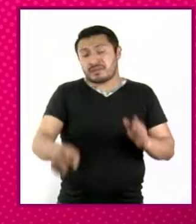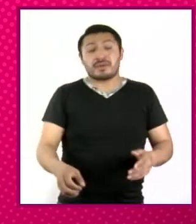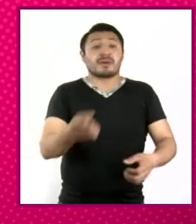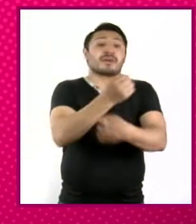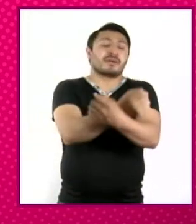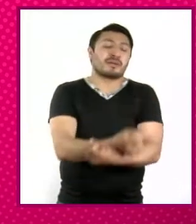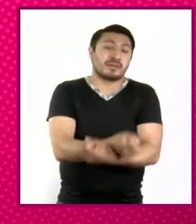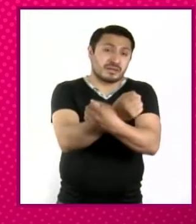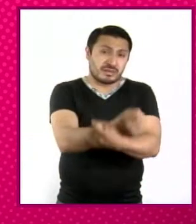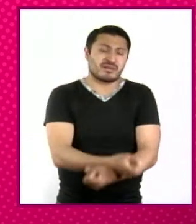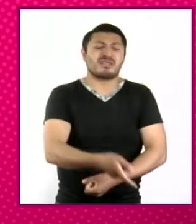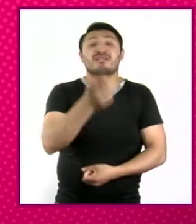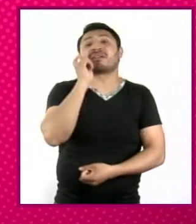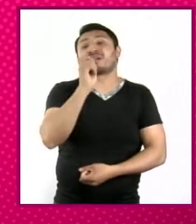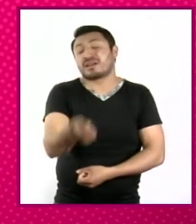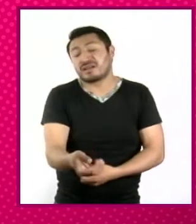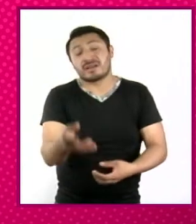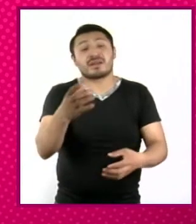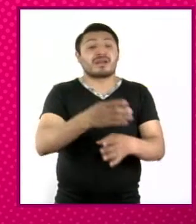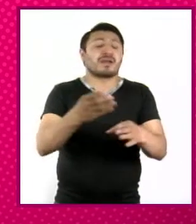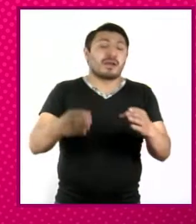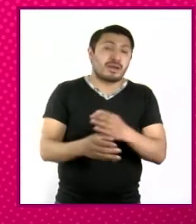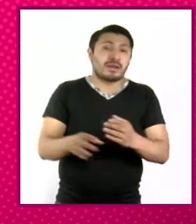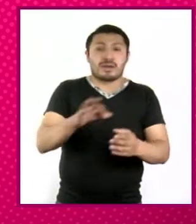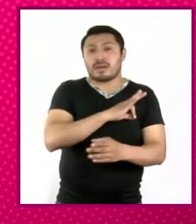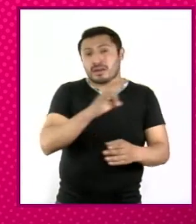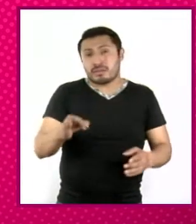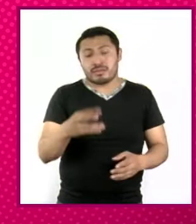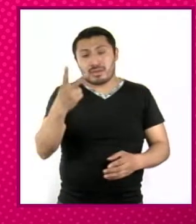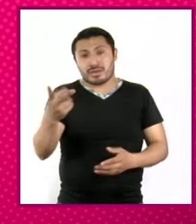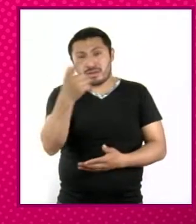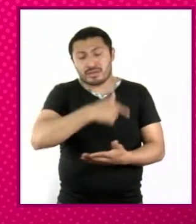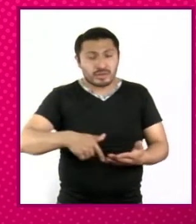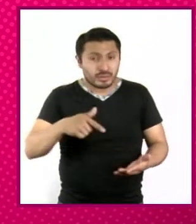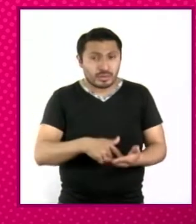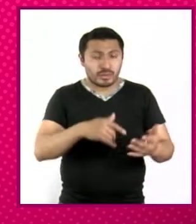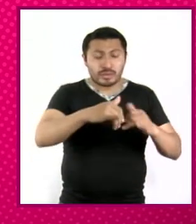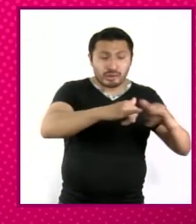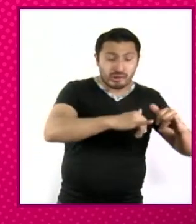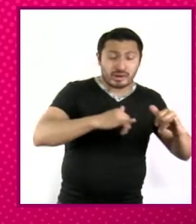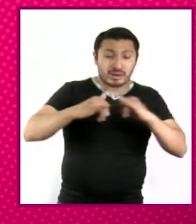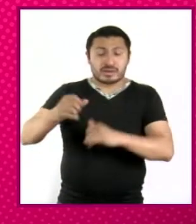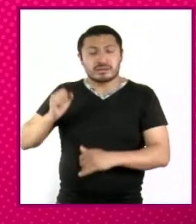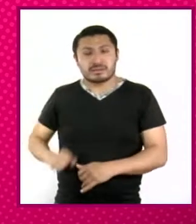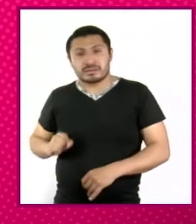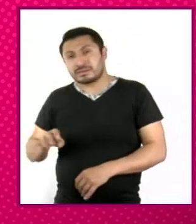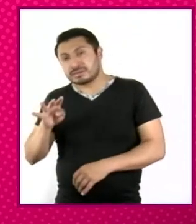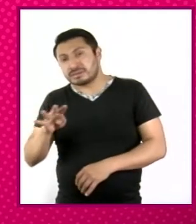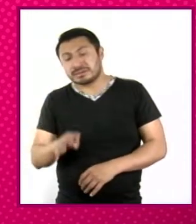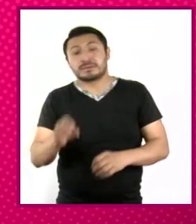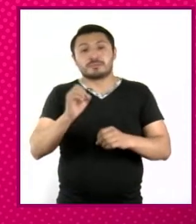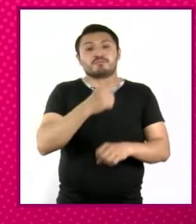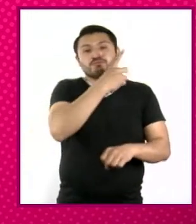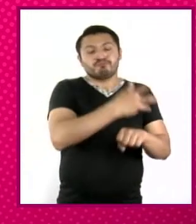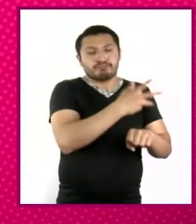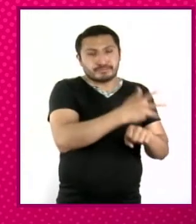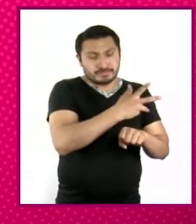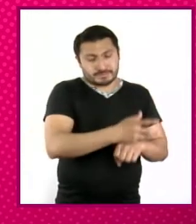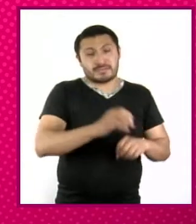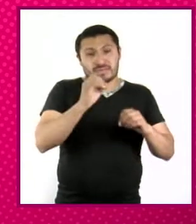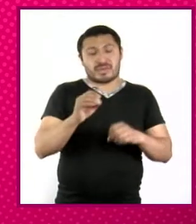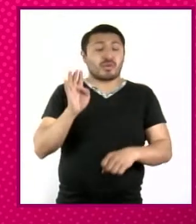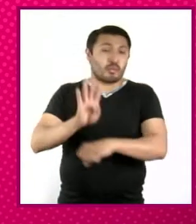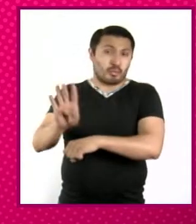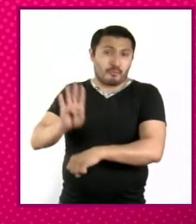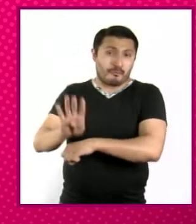¿no? La esclavitud, que es un fenómeno que se puede estar dando en dos espacios geográficos, por ejemplo, en el siglo XIX, como lo son en los Estados Unidos y como es en el